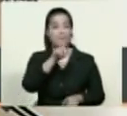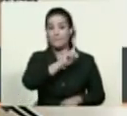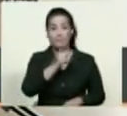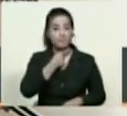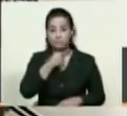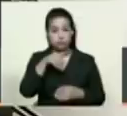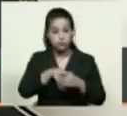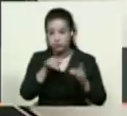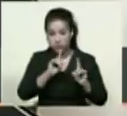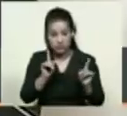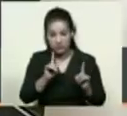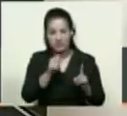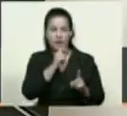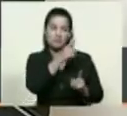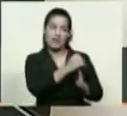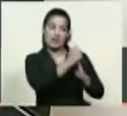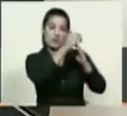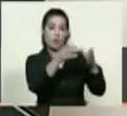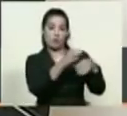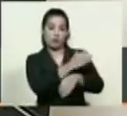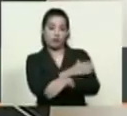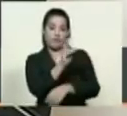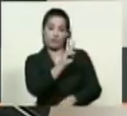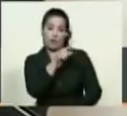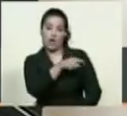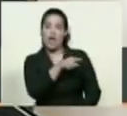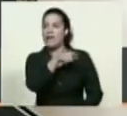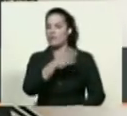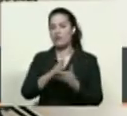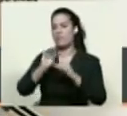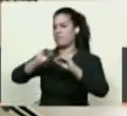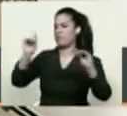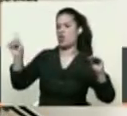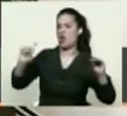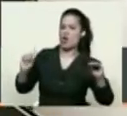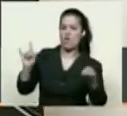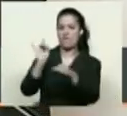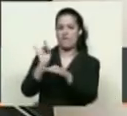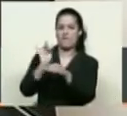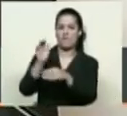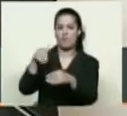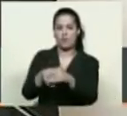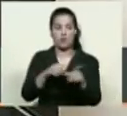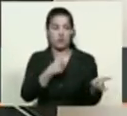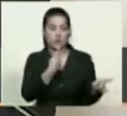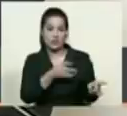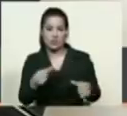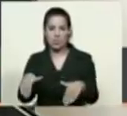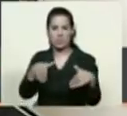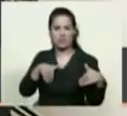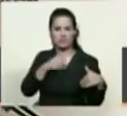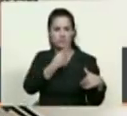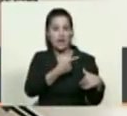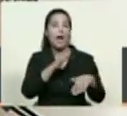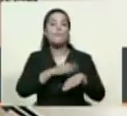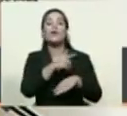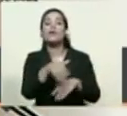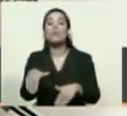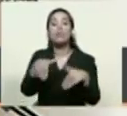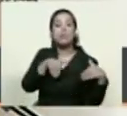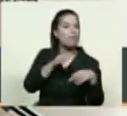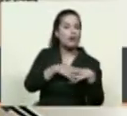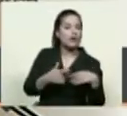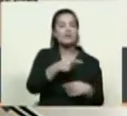derecha y de la oposición venezolana, que permanentemente llaman a la abstención. Yo no sé si tú te acuerdas, o que llaman a la abstención cuando saben que van a perder.